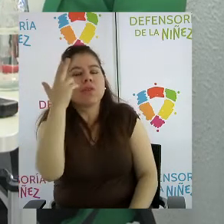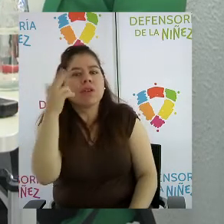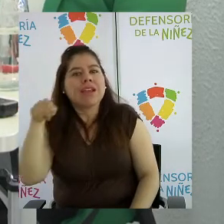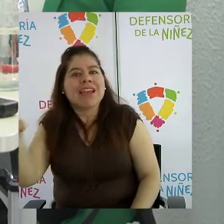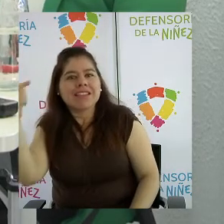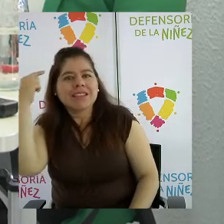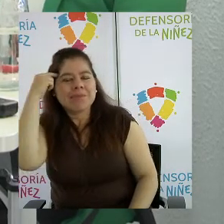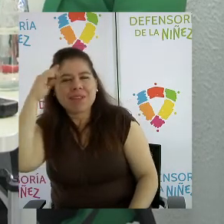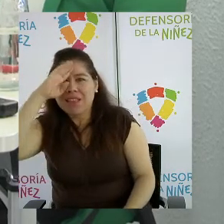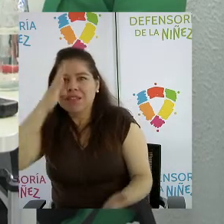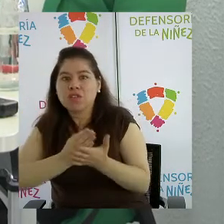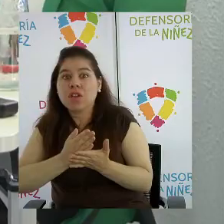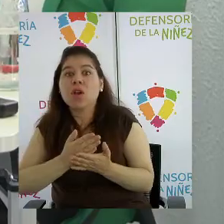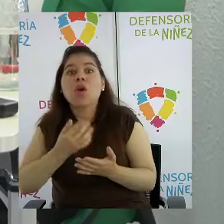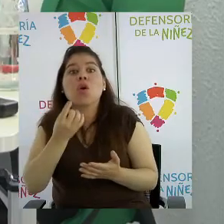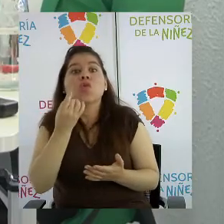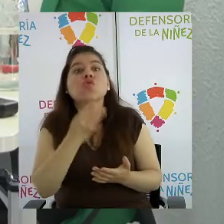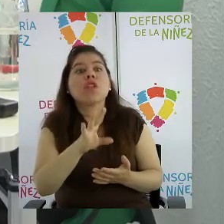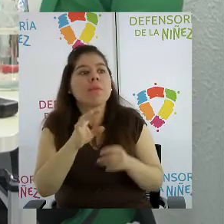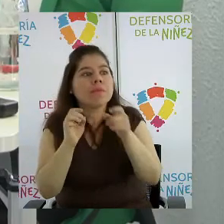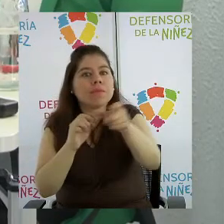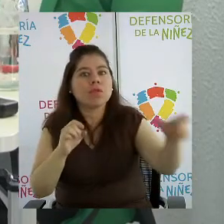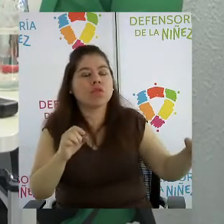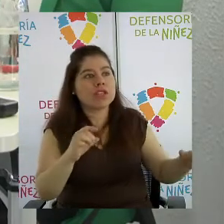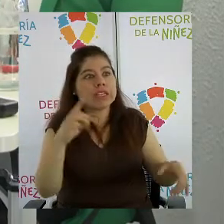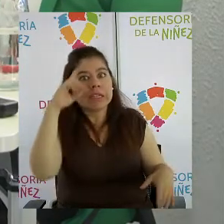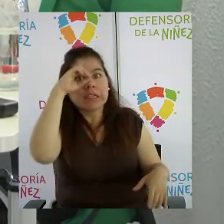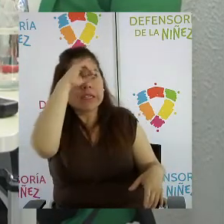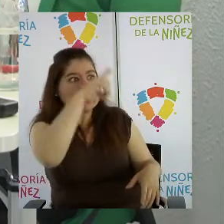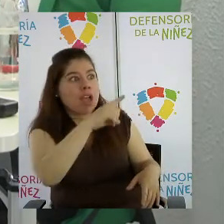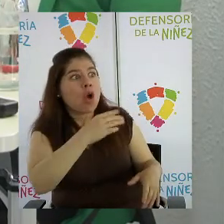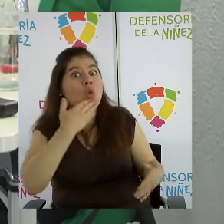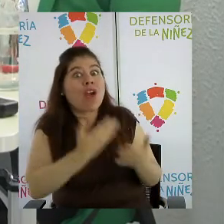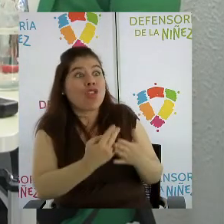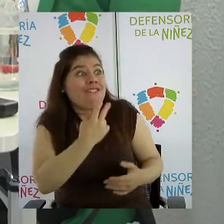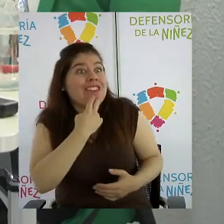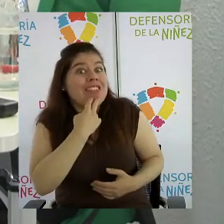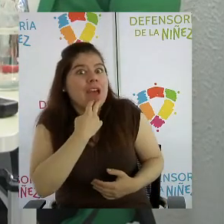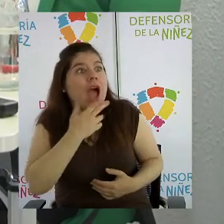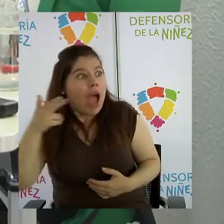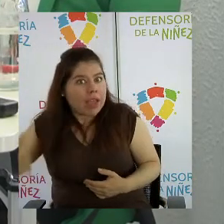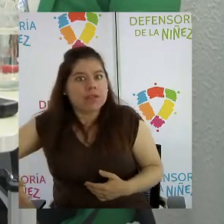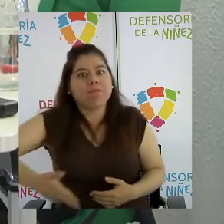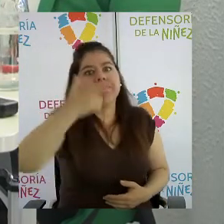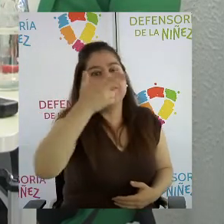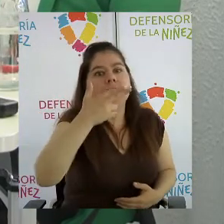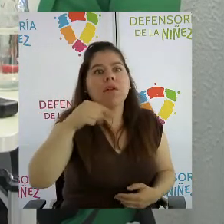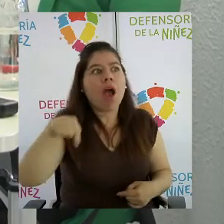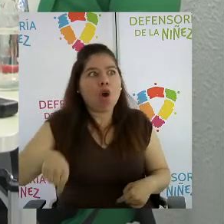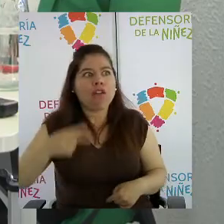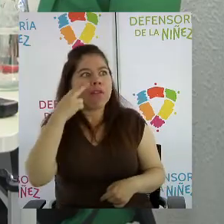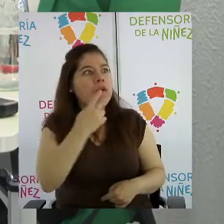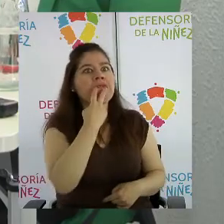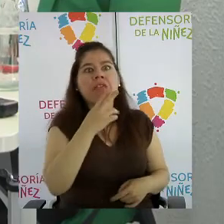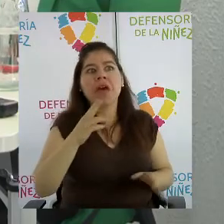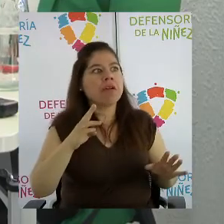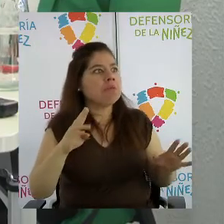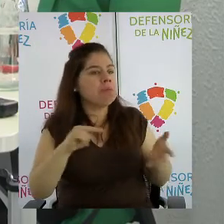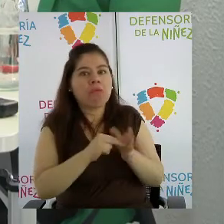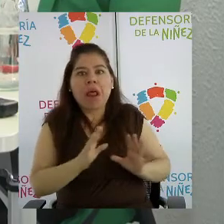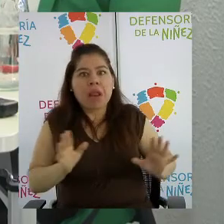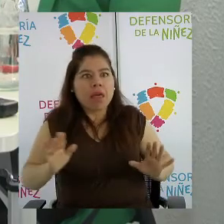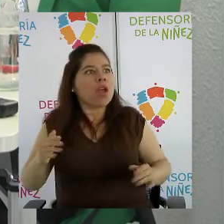está previsto para agresión activa y agresión activa potencialmente letal. Y lo que ha ocurrido es que se ha usado indiscriminadamente en contextos en que eso no se cumple.